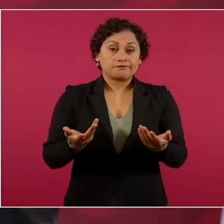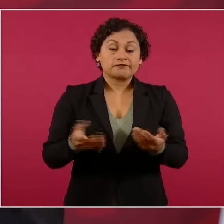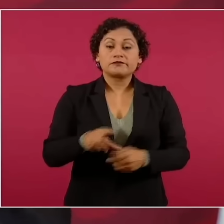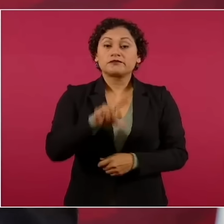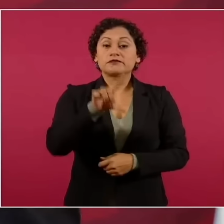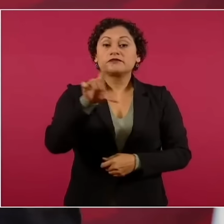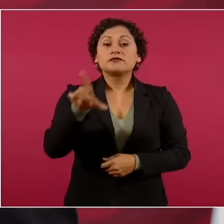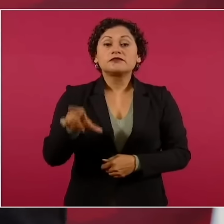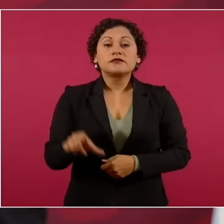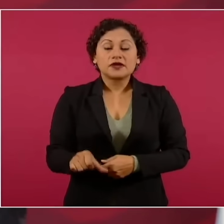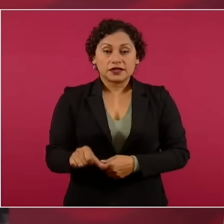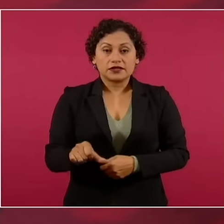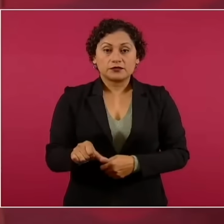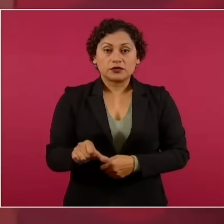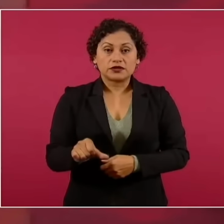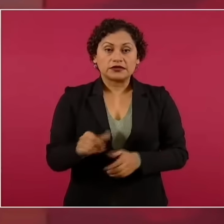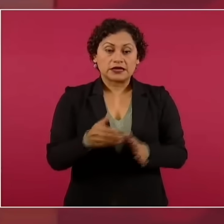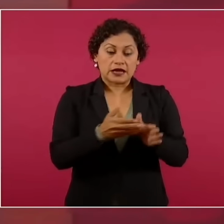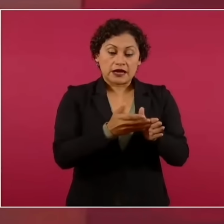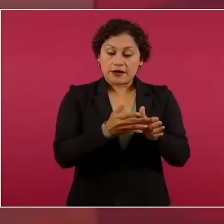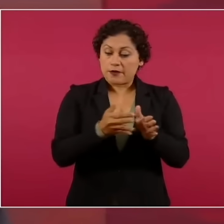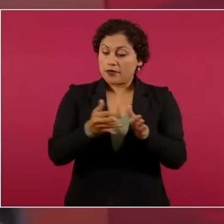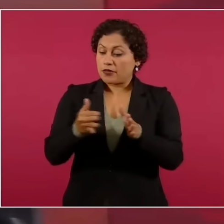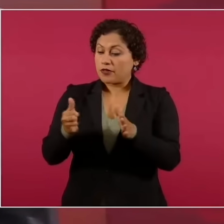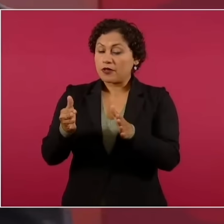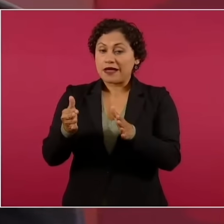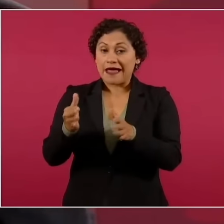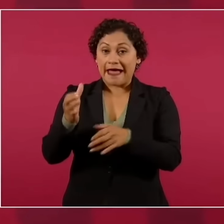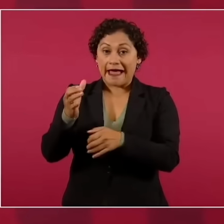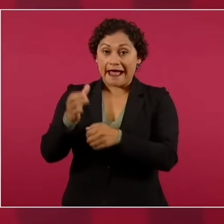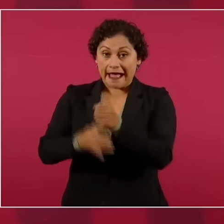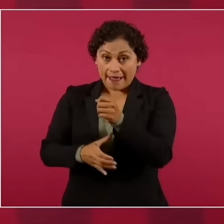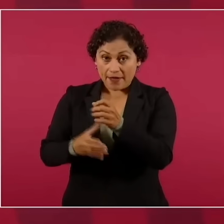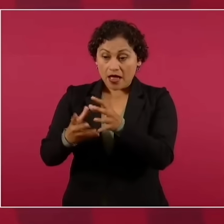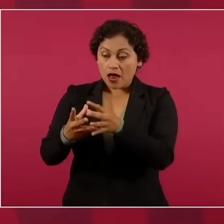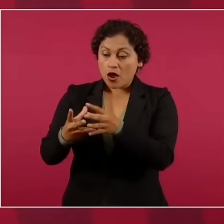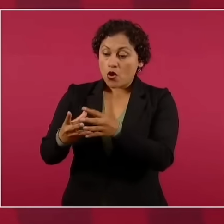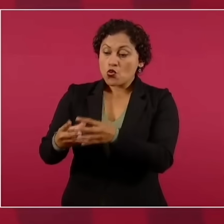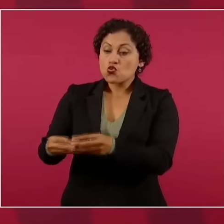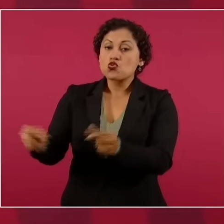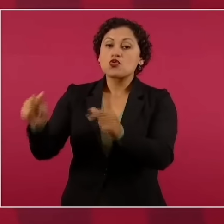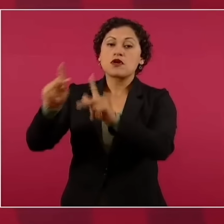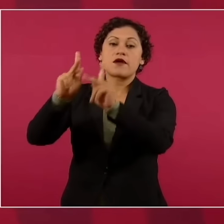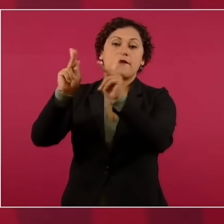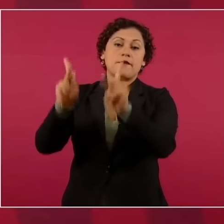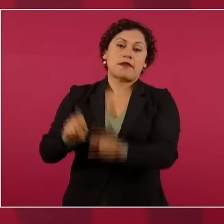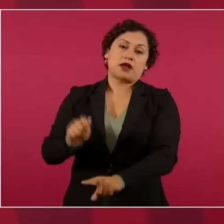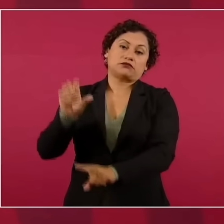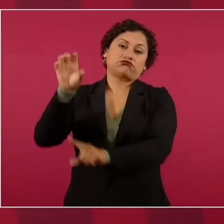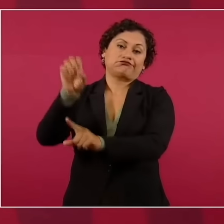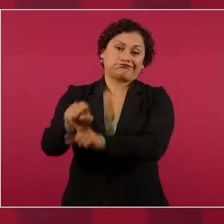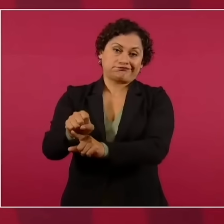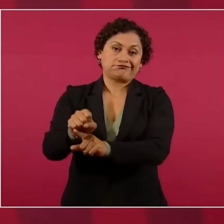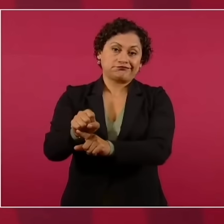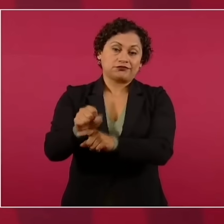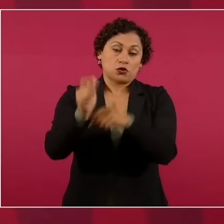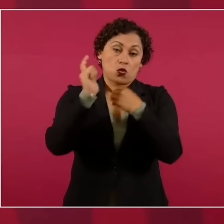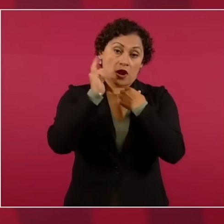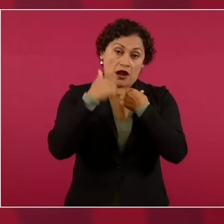se serenen las cosas y se llegue a la paz. Porque también